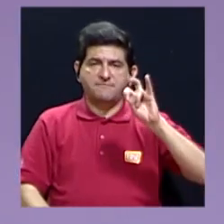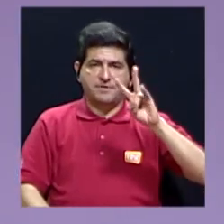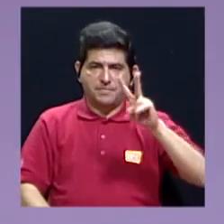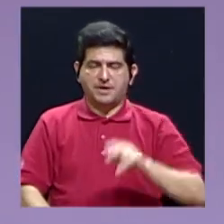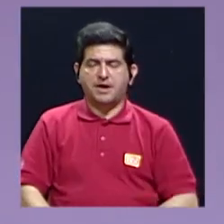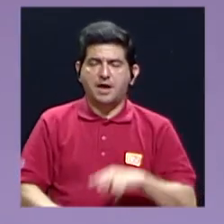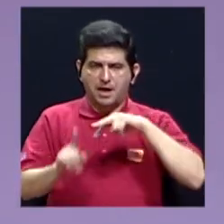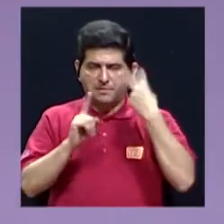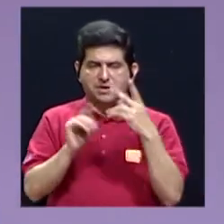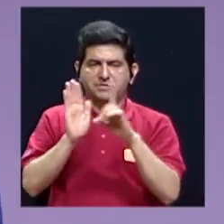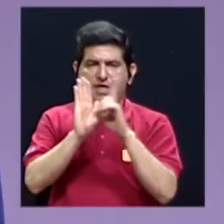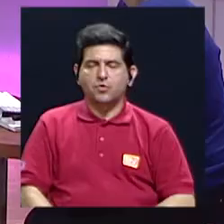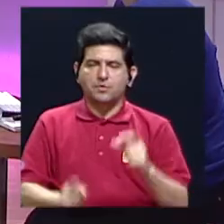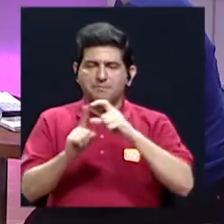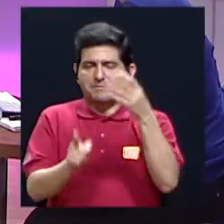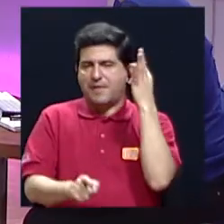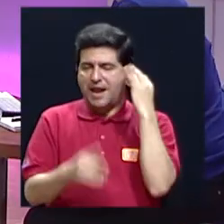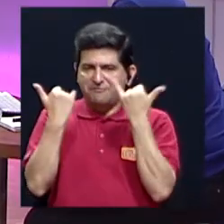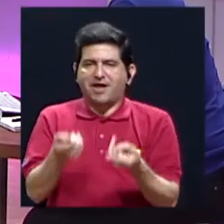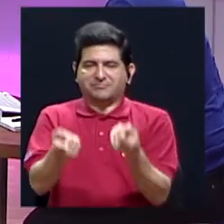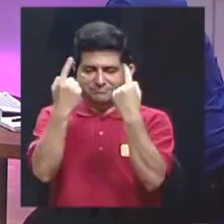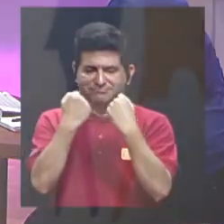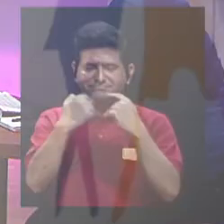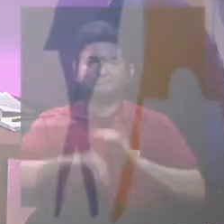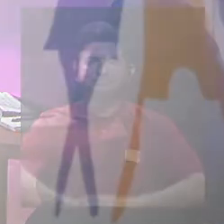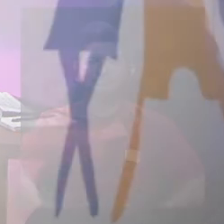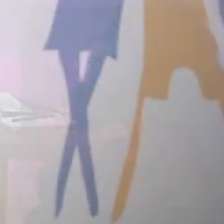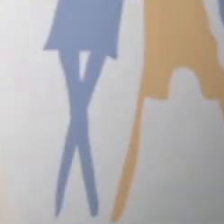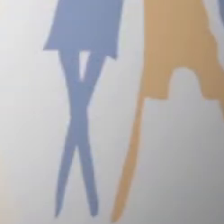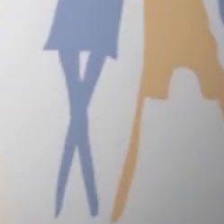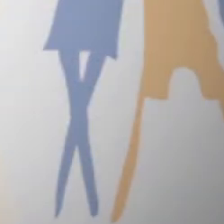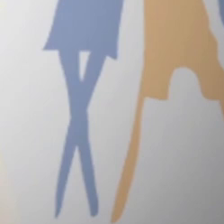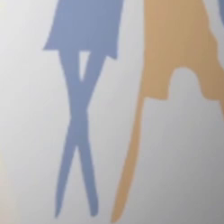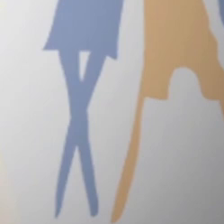vitro, una perspectiva de los derechos humanos. Ya regresamos.